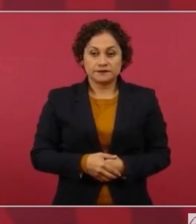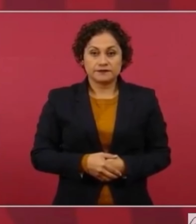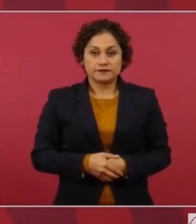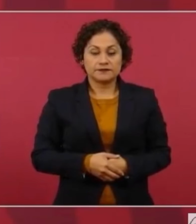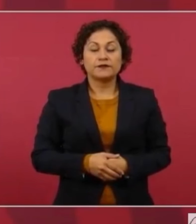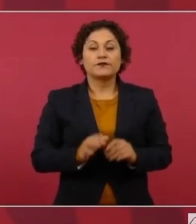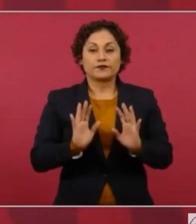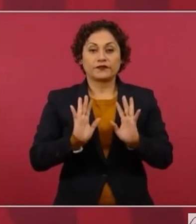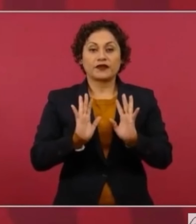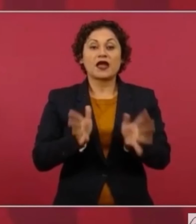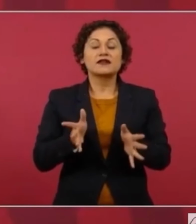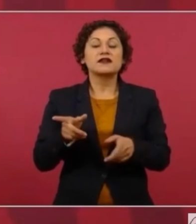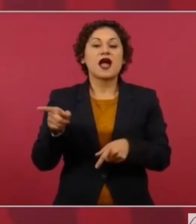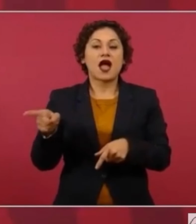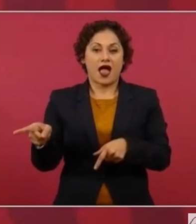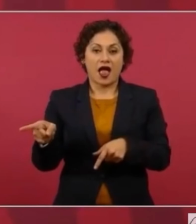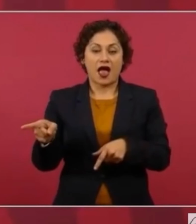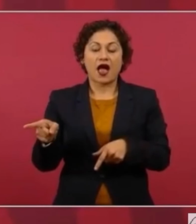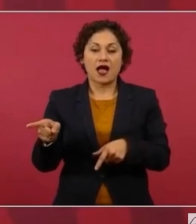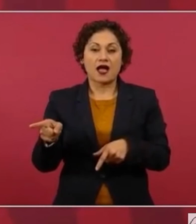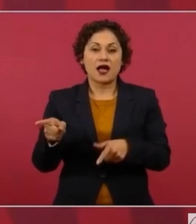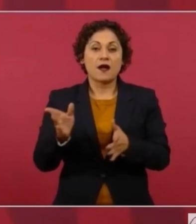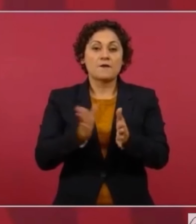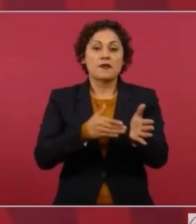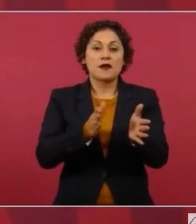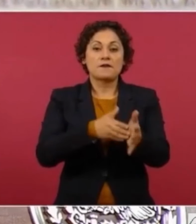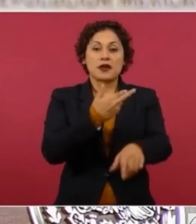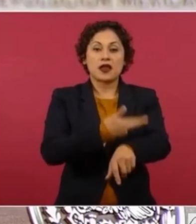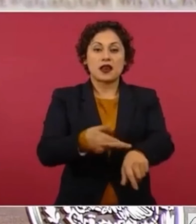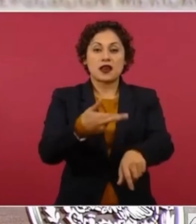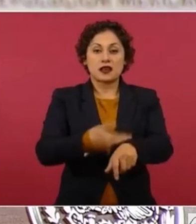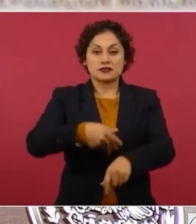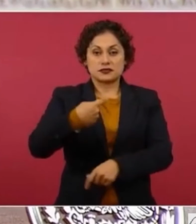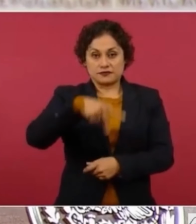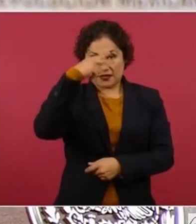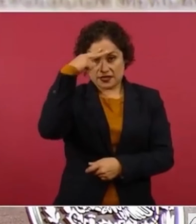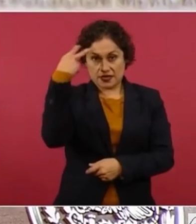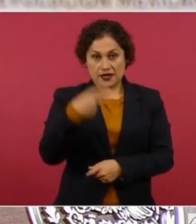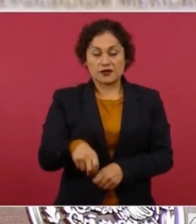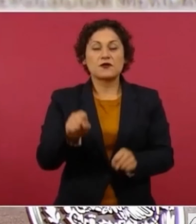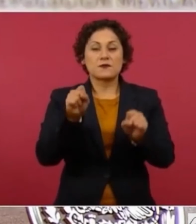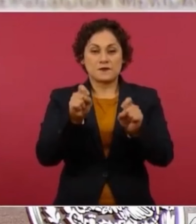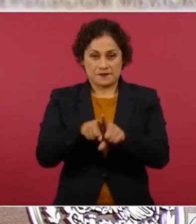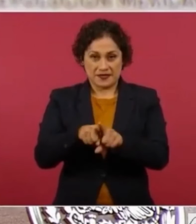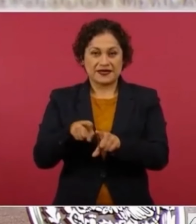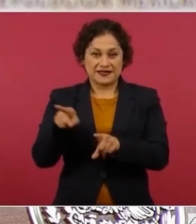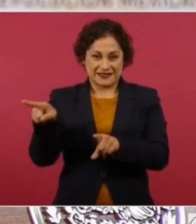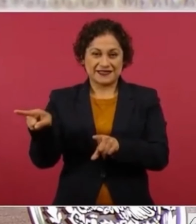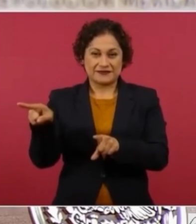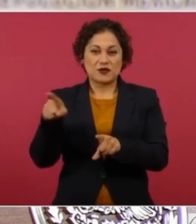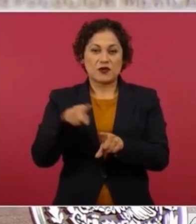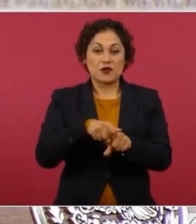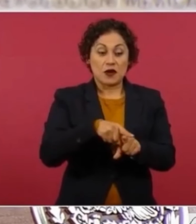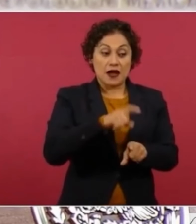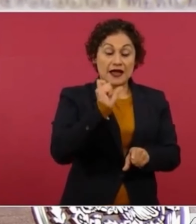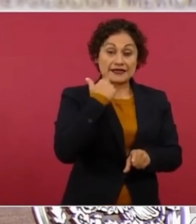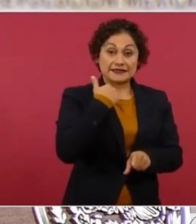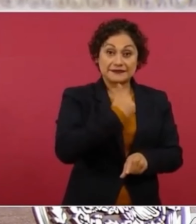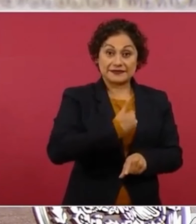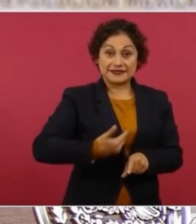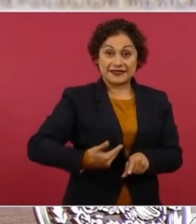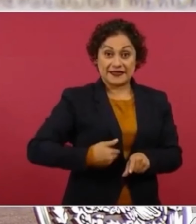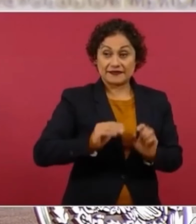nacionalizó mexicano, que hizo lo mismo que están haciendo los expresidentes, nada más que él decidió venirse a vivir